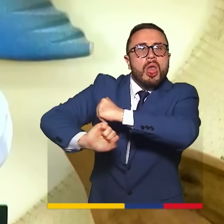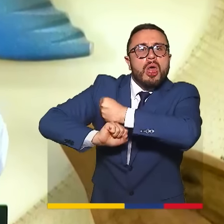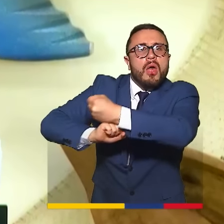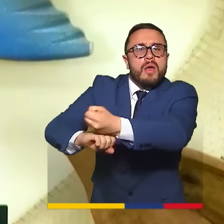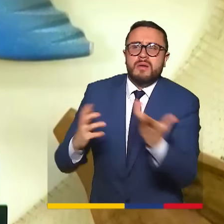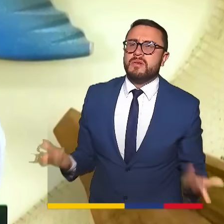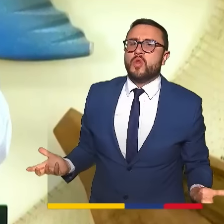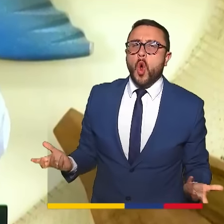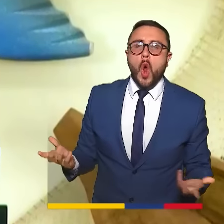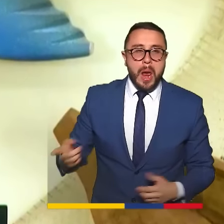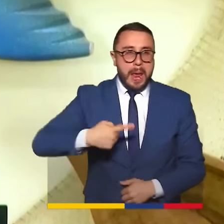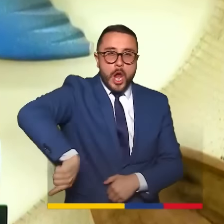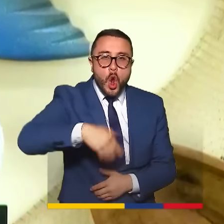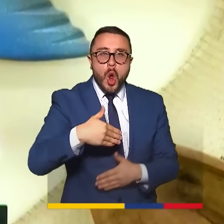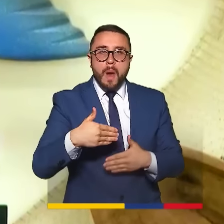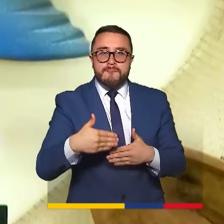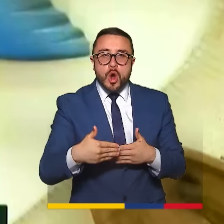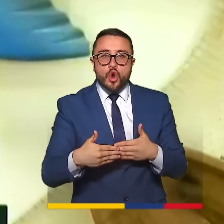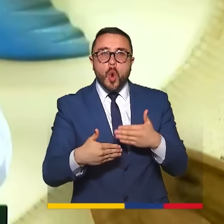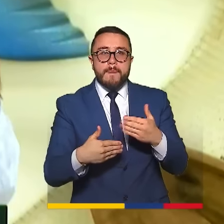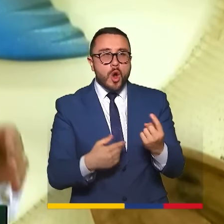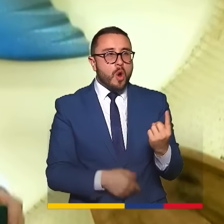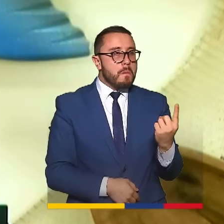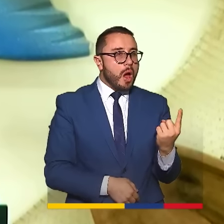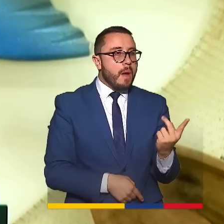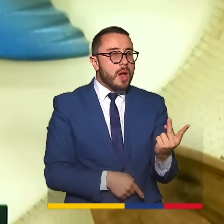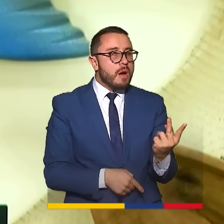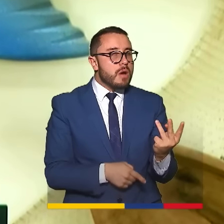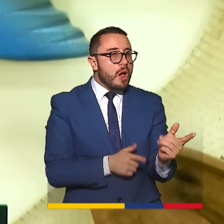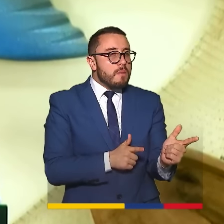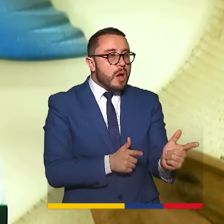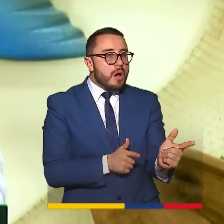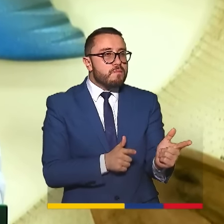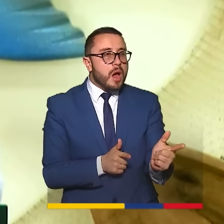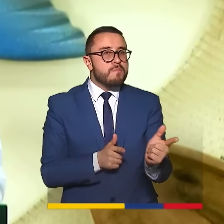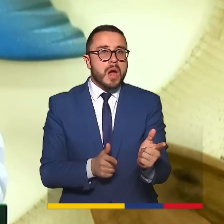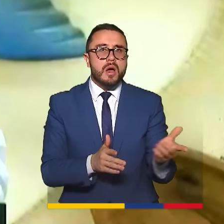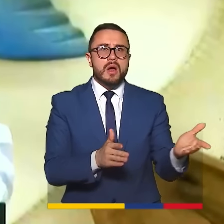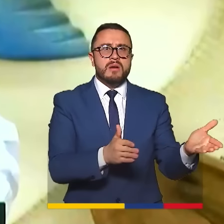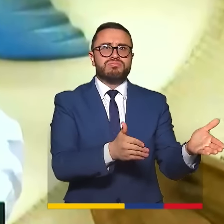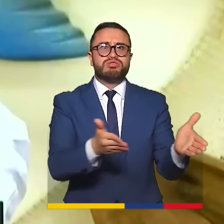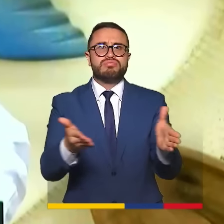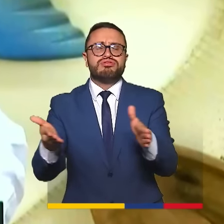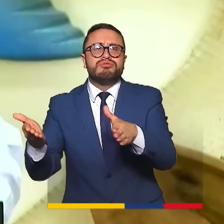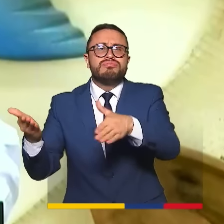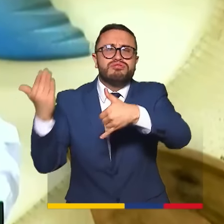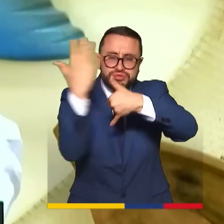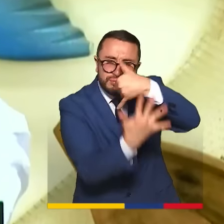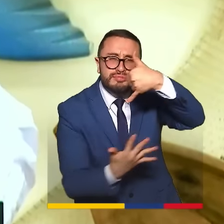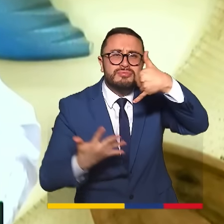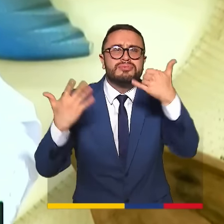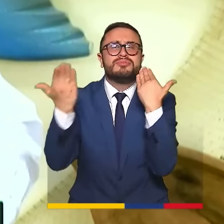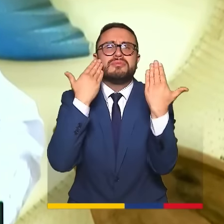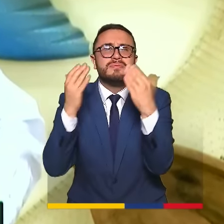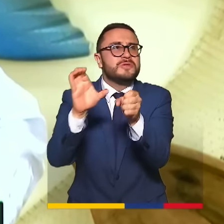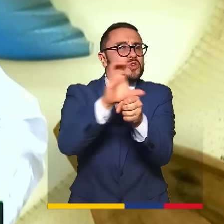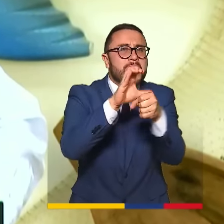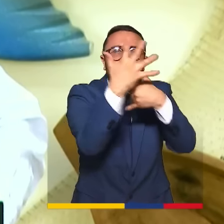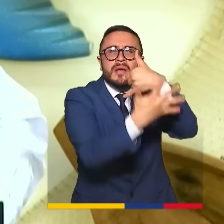van asesinando de a poquitos uno a otro en los campos y ciudades de Colombia.